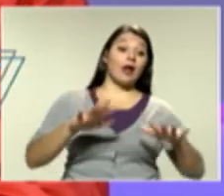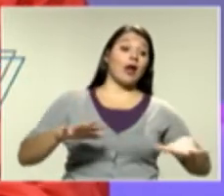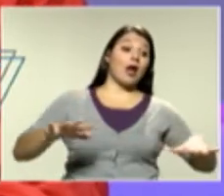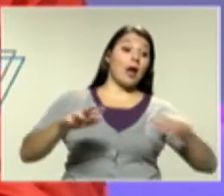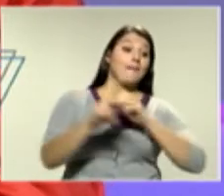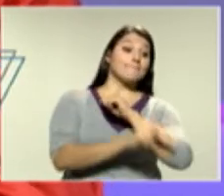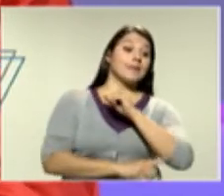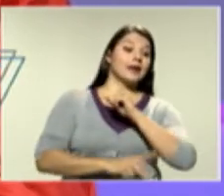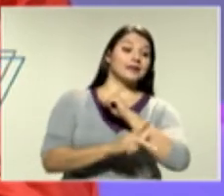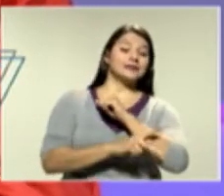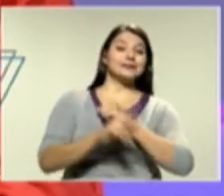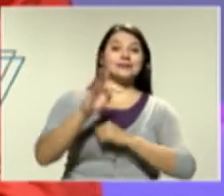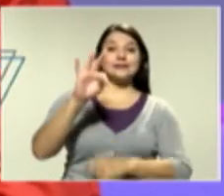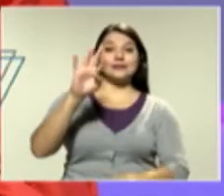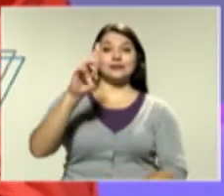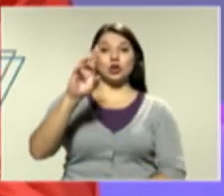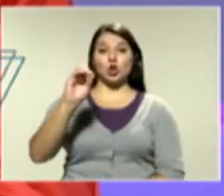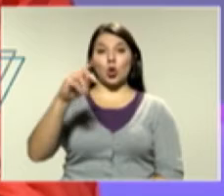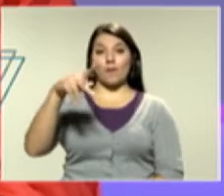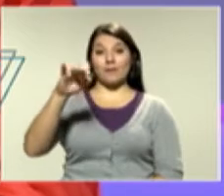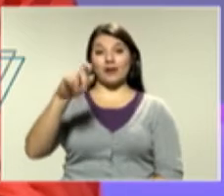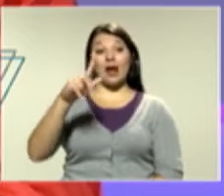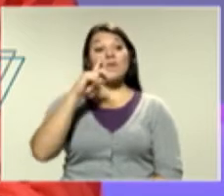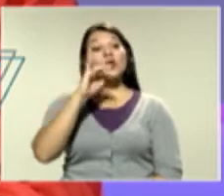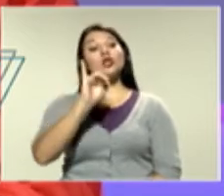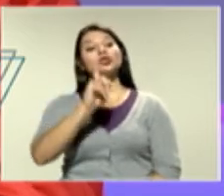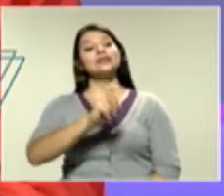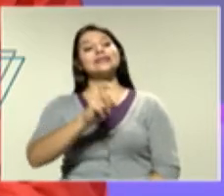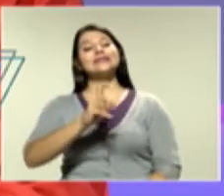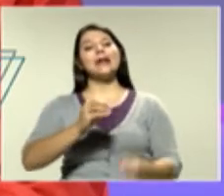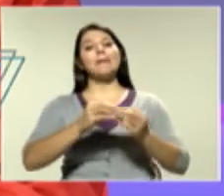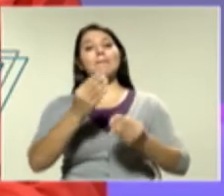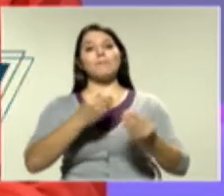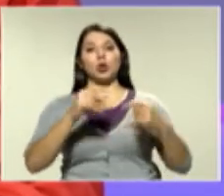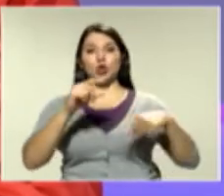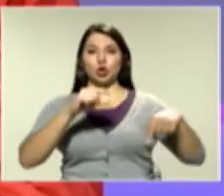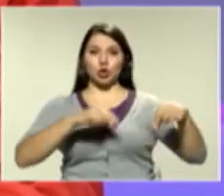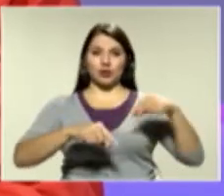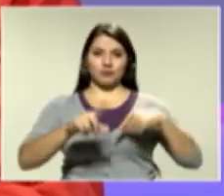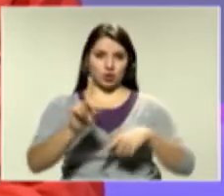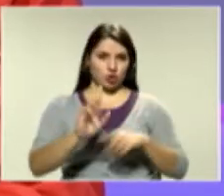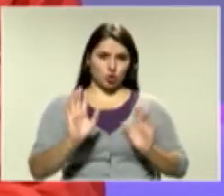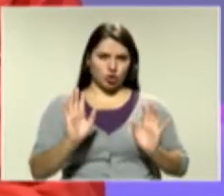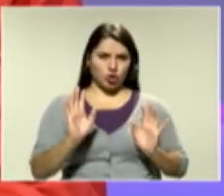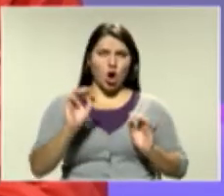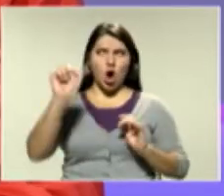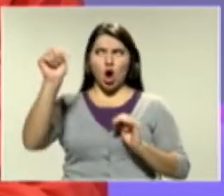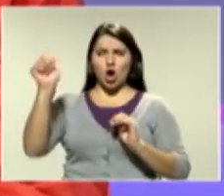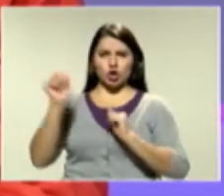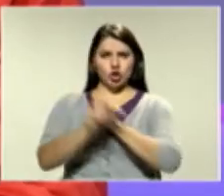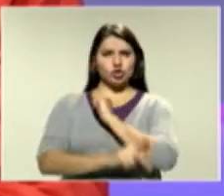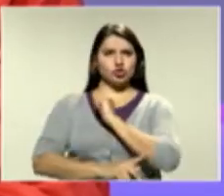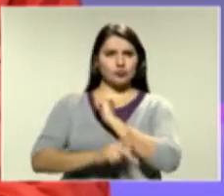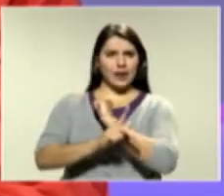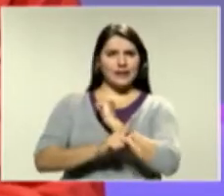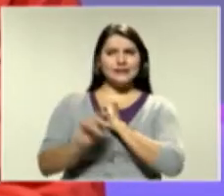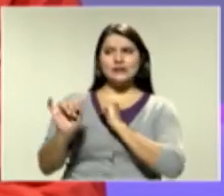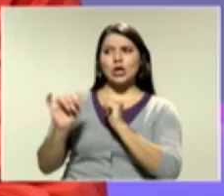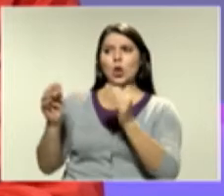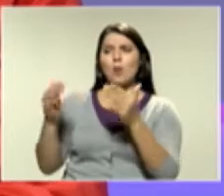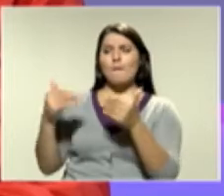usted lo dijo, hay países similares en cuanto a clima, con agriculturas similares, llámese el vecino Panamá